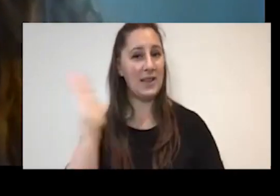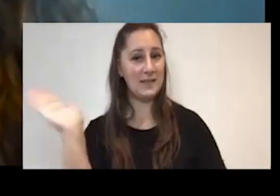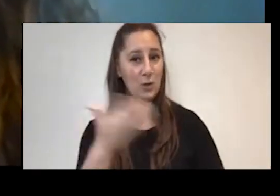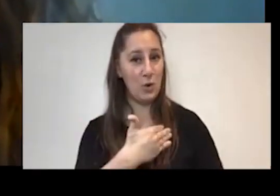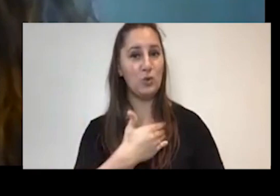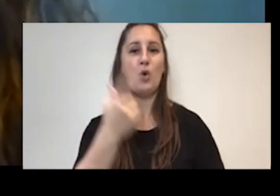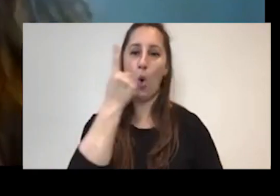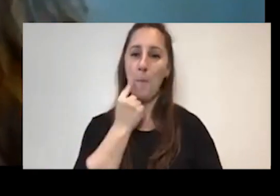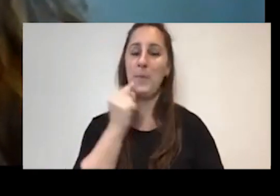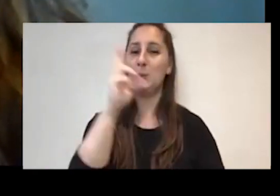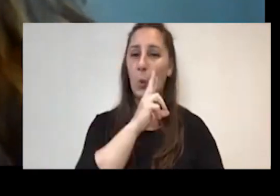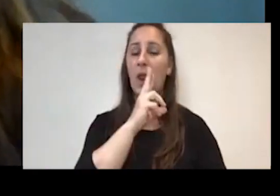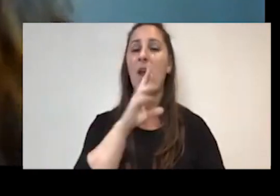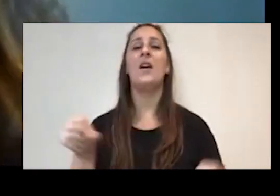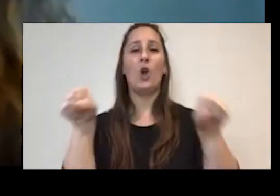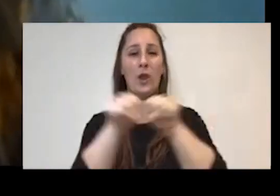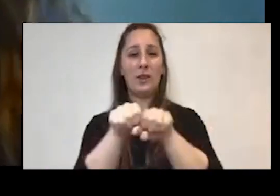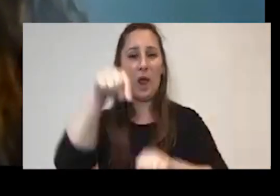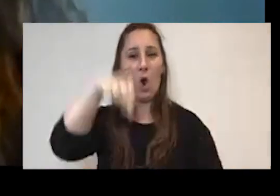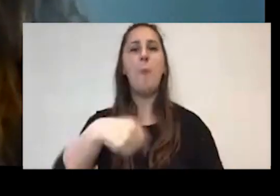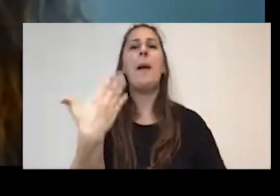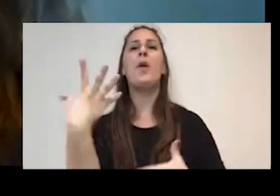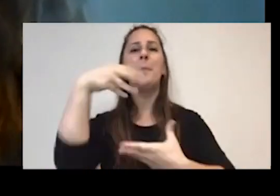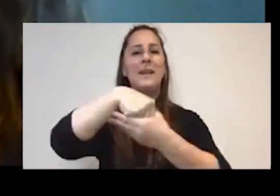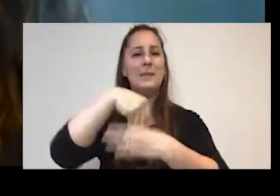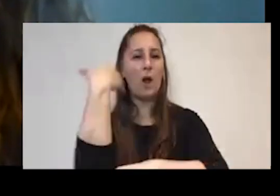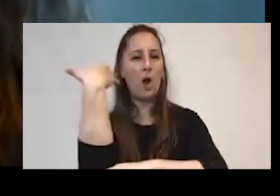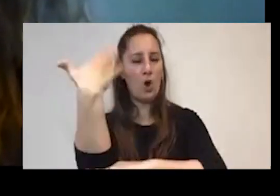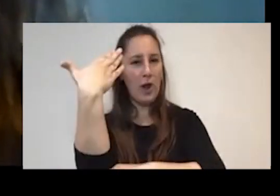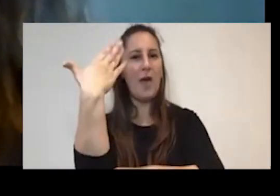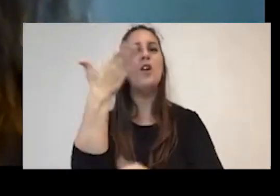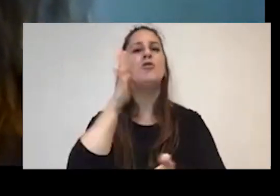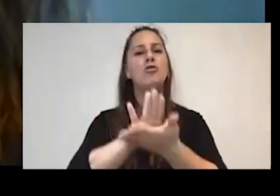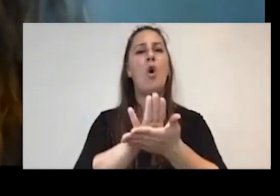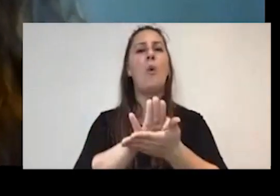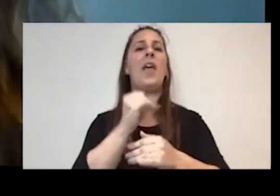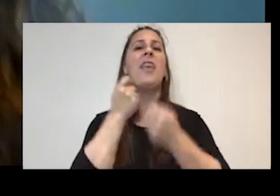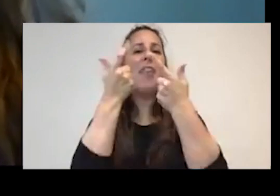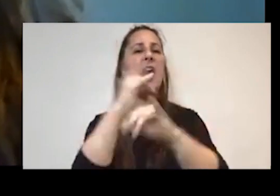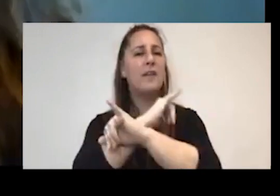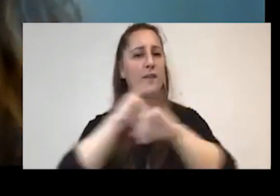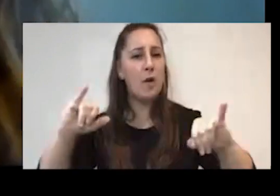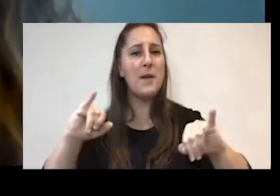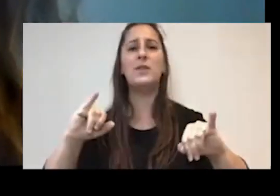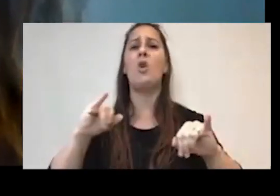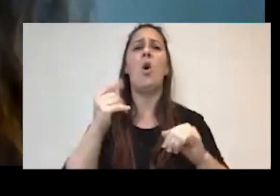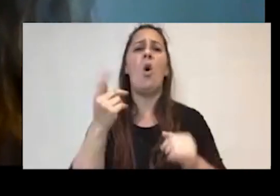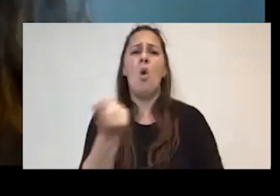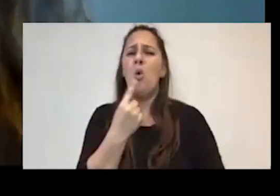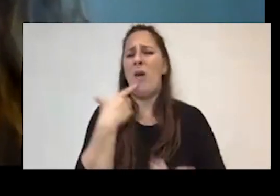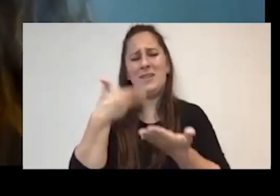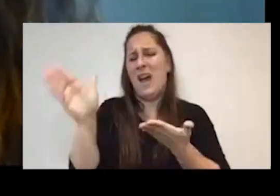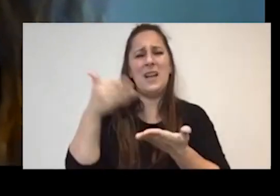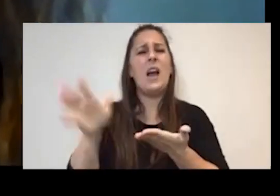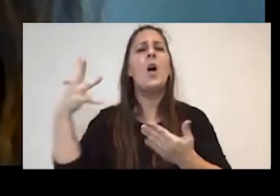a todas y a todos los que se conectan el día de hoy para participar de esta jornada que hemos organizado para brindar información y despejar todas las dudas